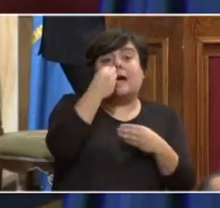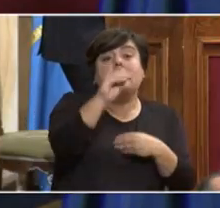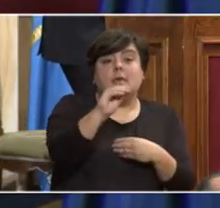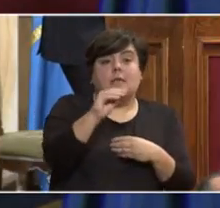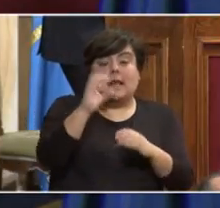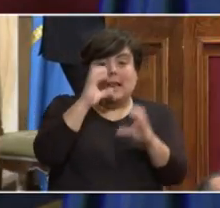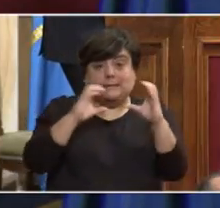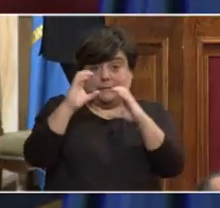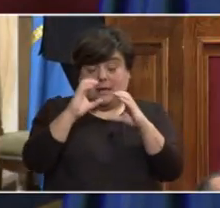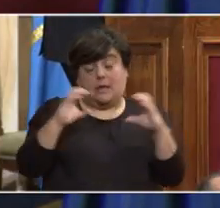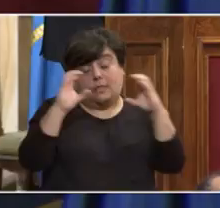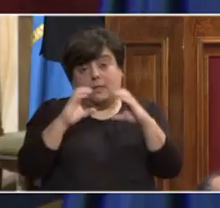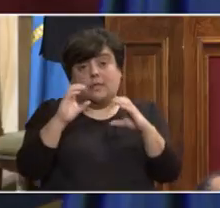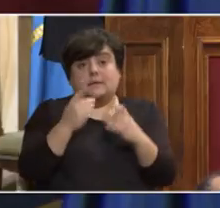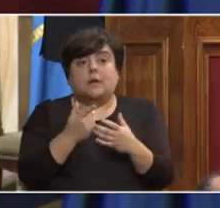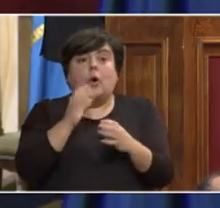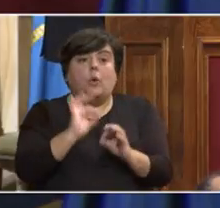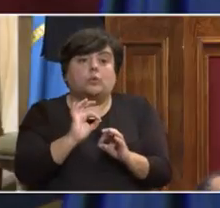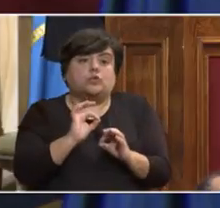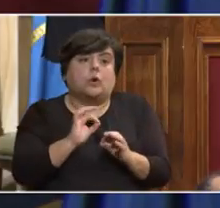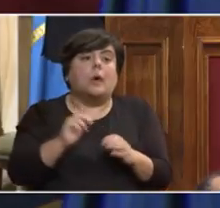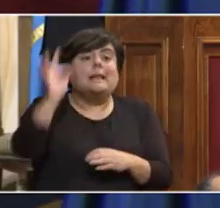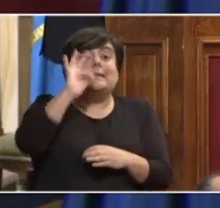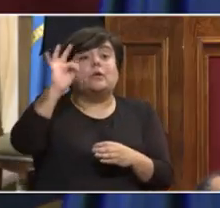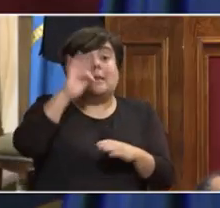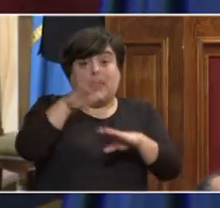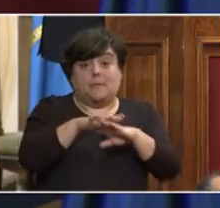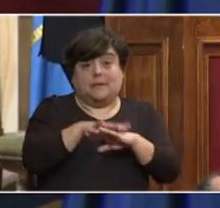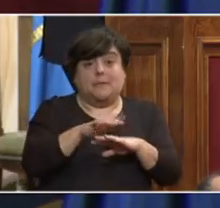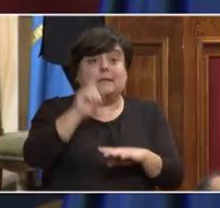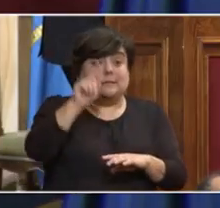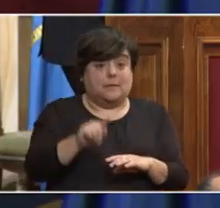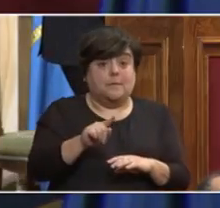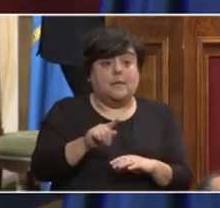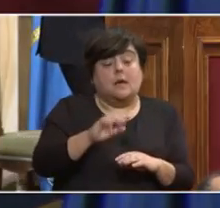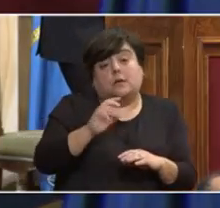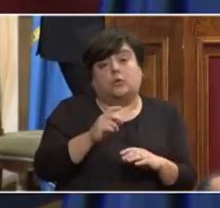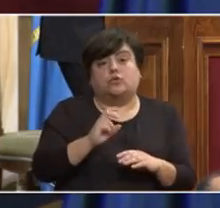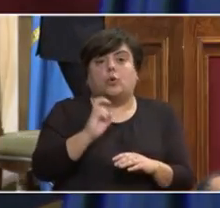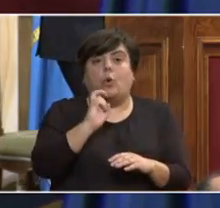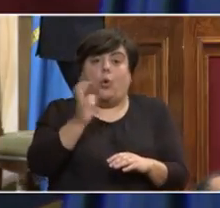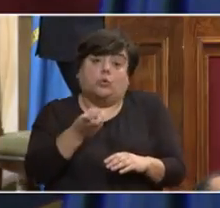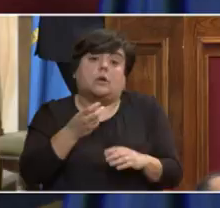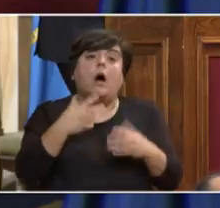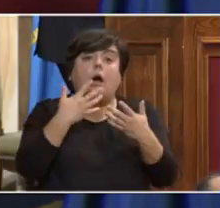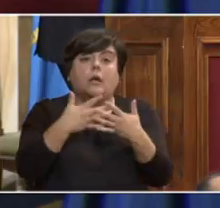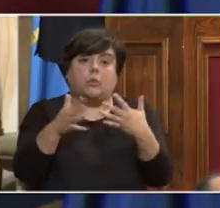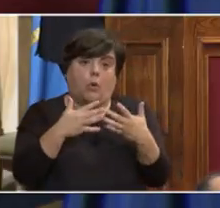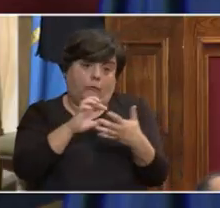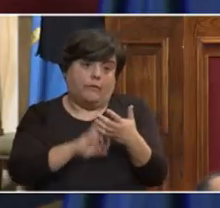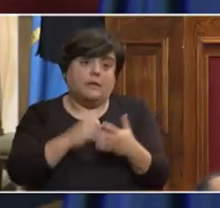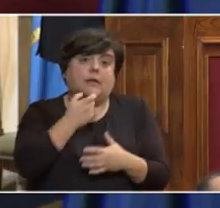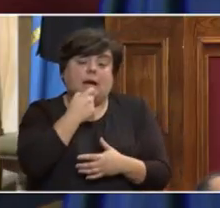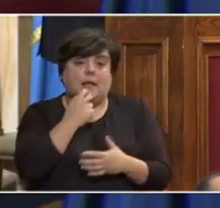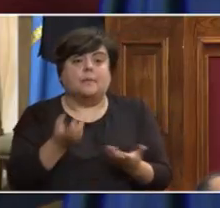en el conocido divertimento matemático Teorema de Tales, sino también en el Calipso de Arquímedes. El físico